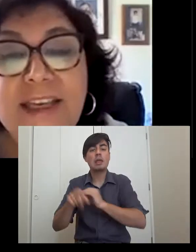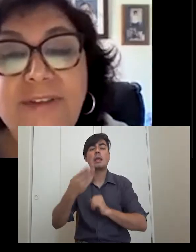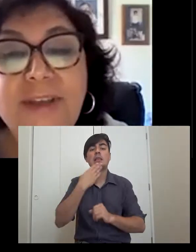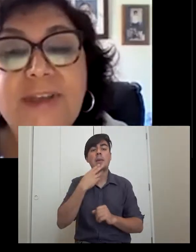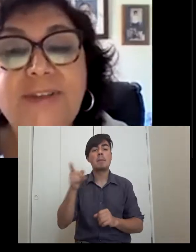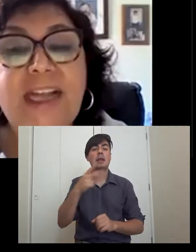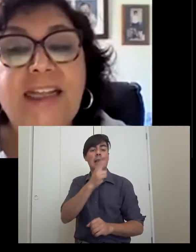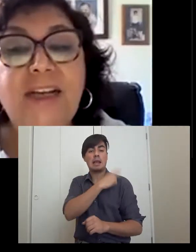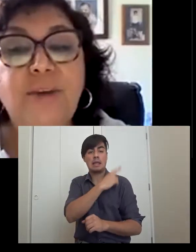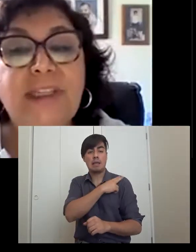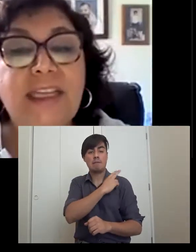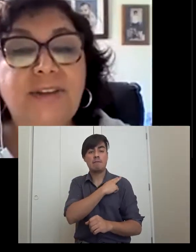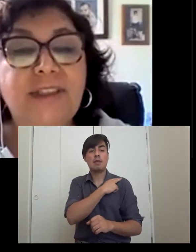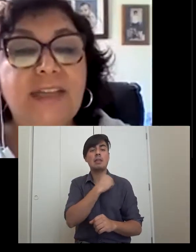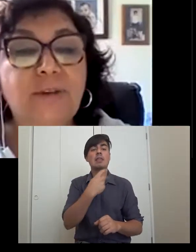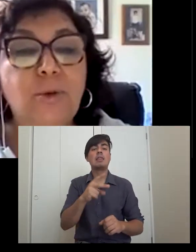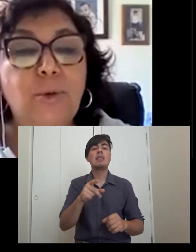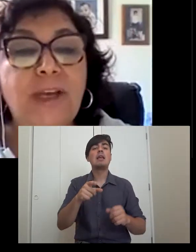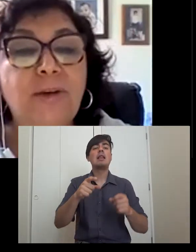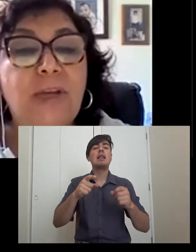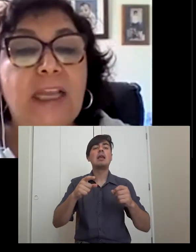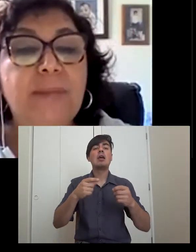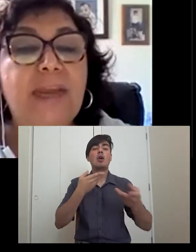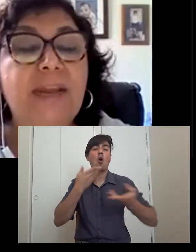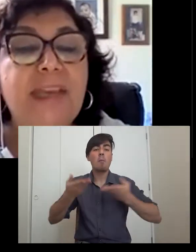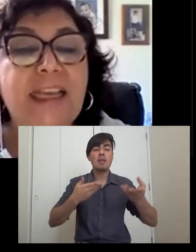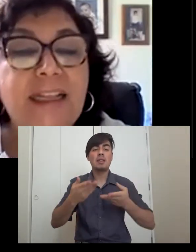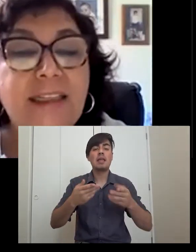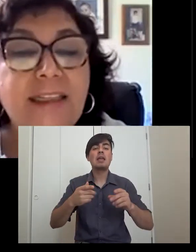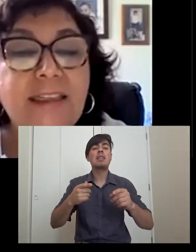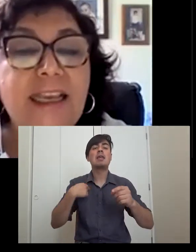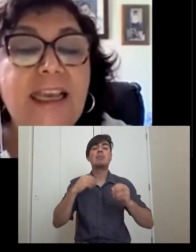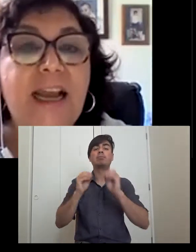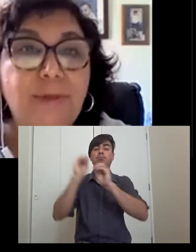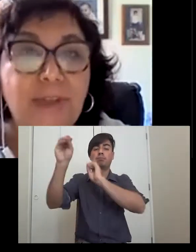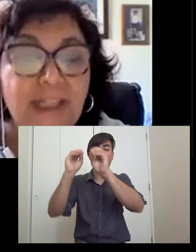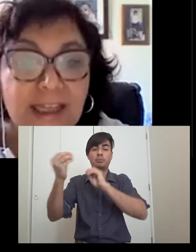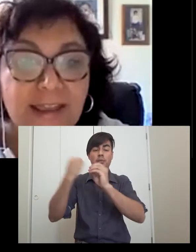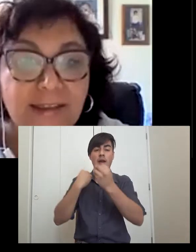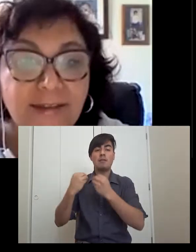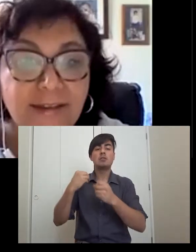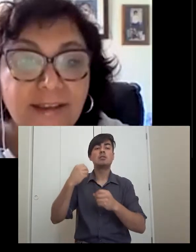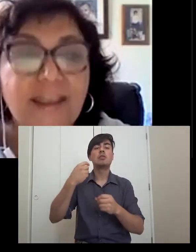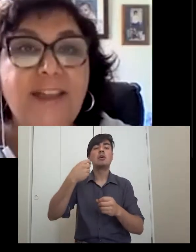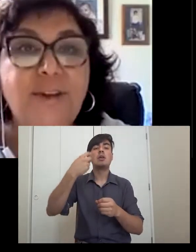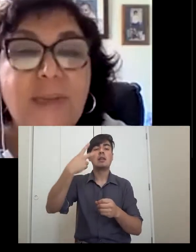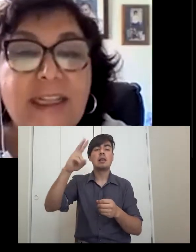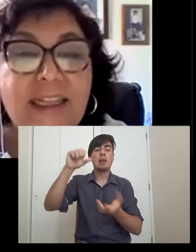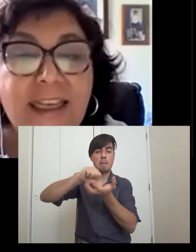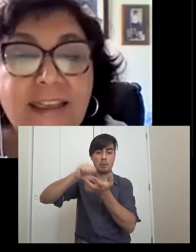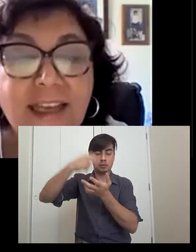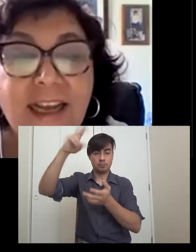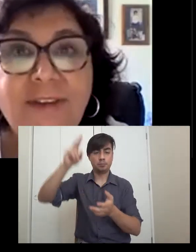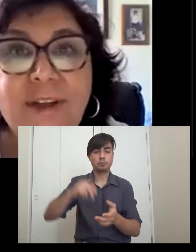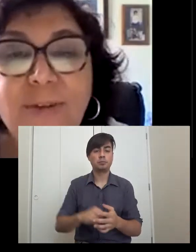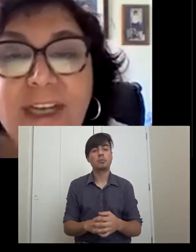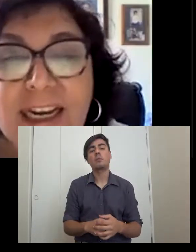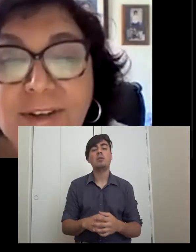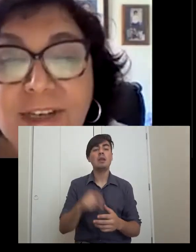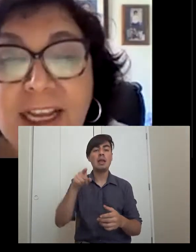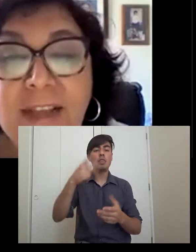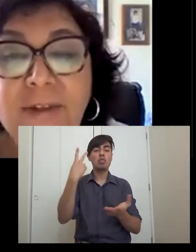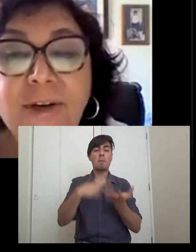sido jefe de personal del Comité de Contacto Noruego para Inmigrantes y las Autoridades. En 2010, Alfredo